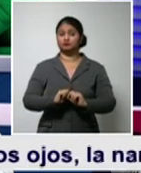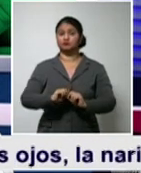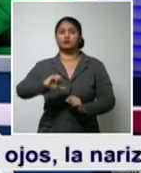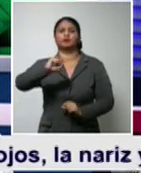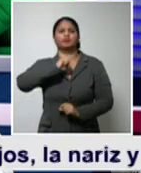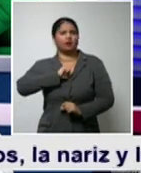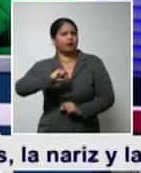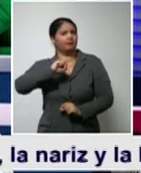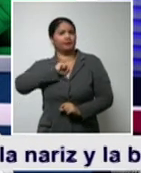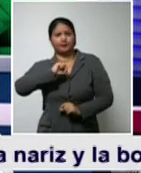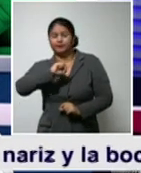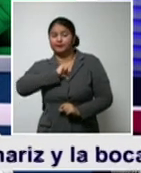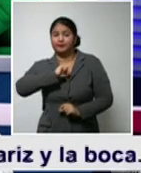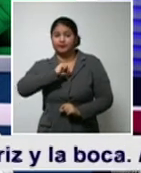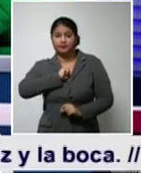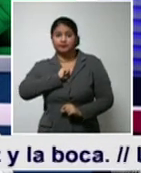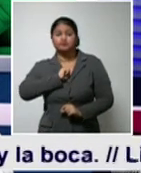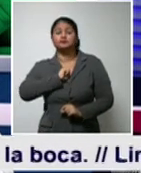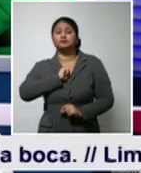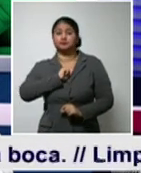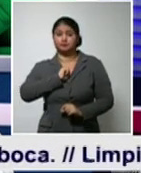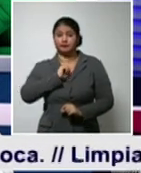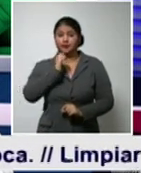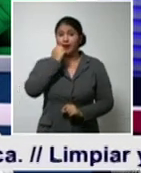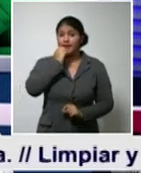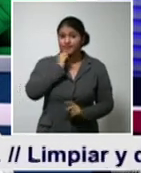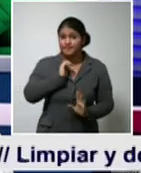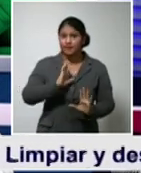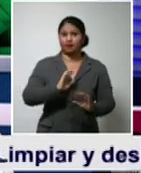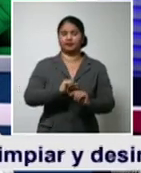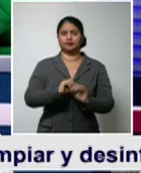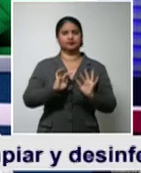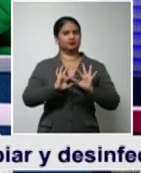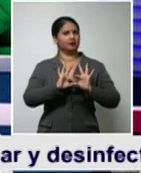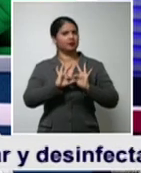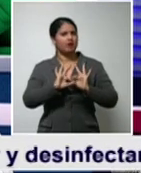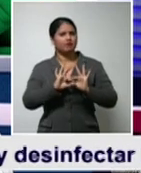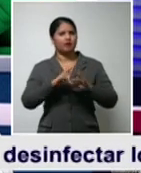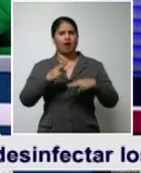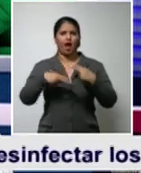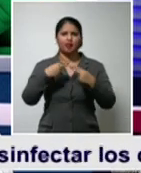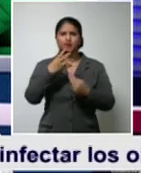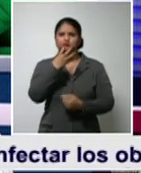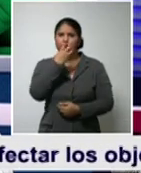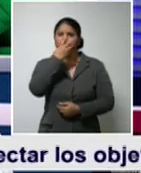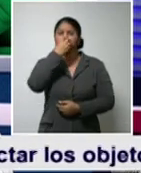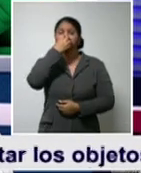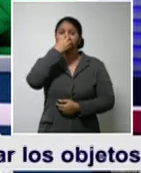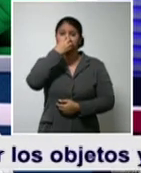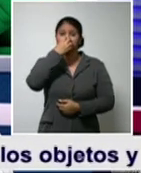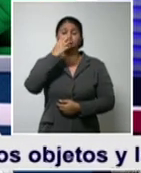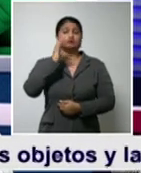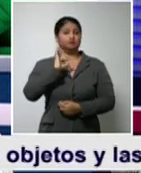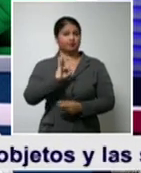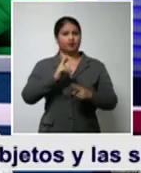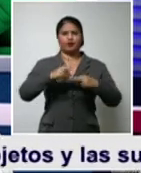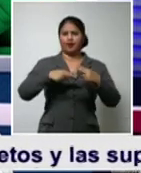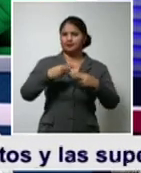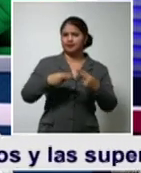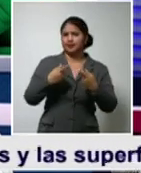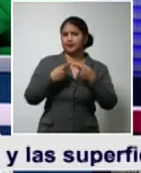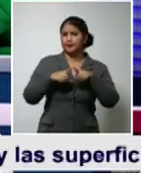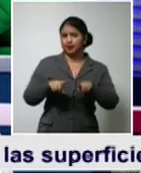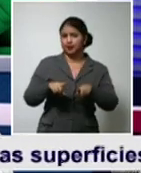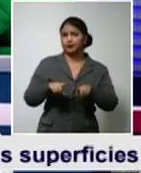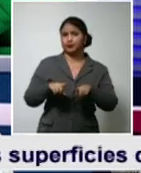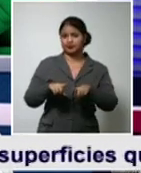la hipotensión arterial, fue necesario intubarla, ventilarla, pero en un momento